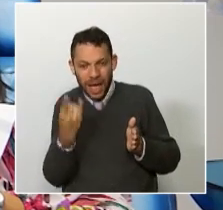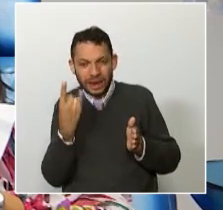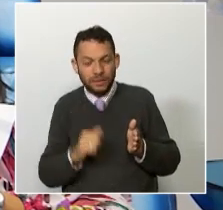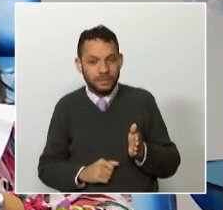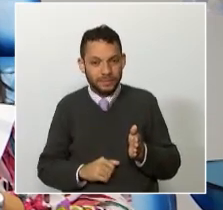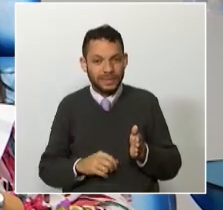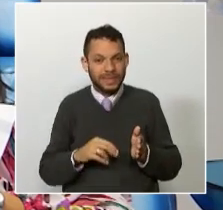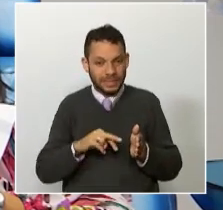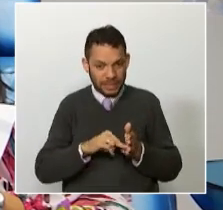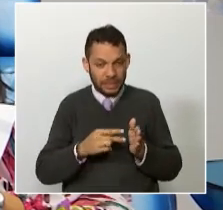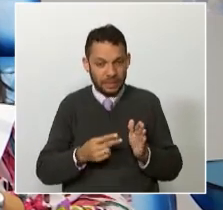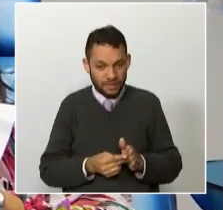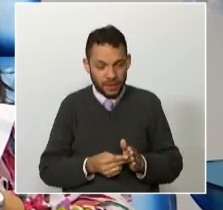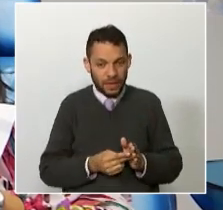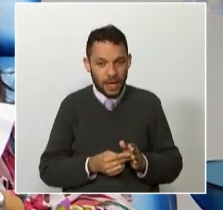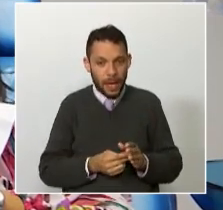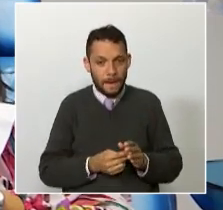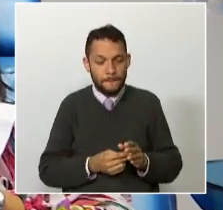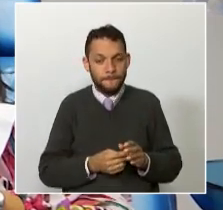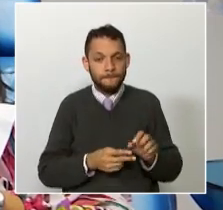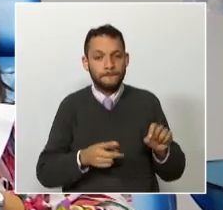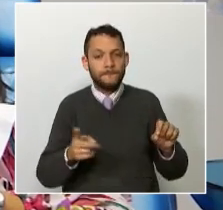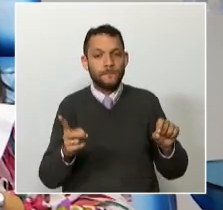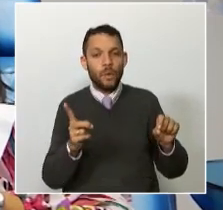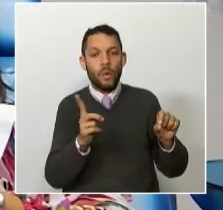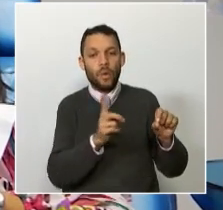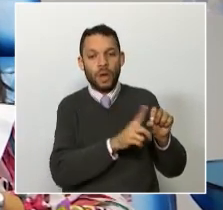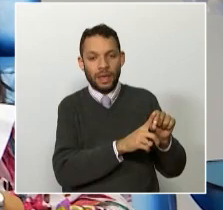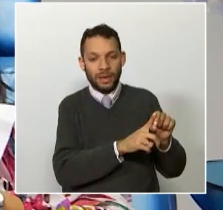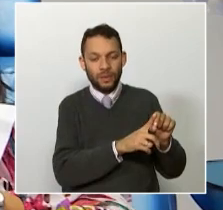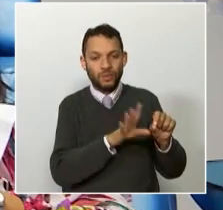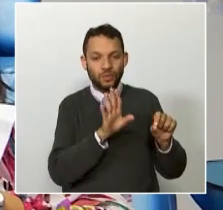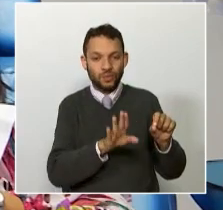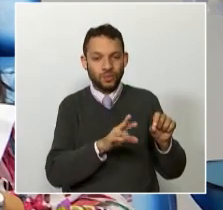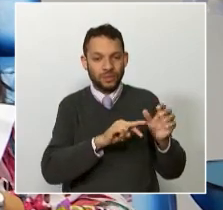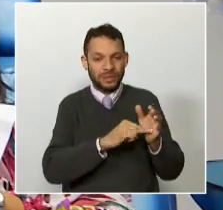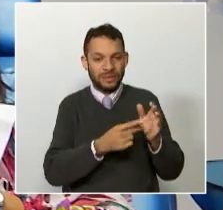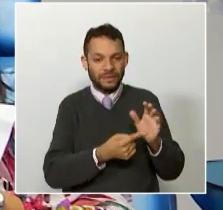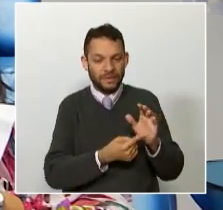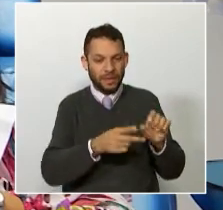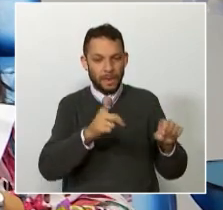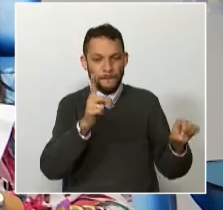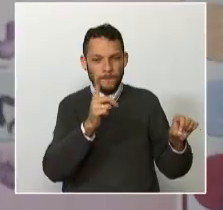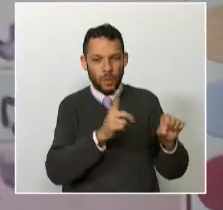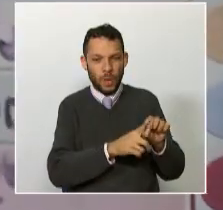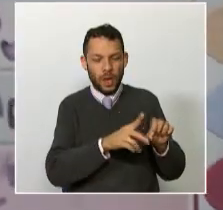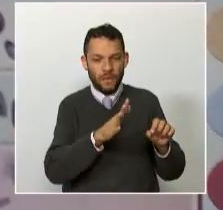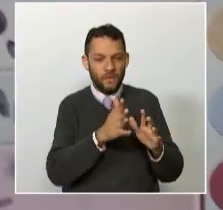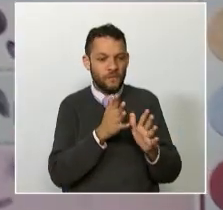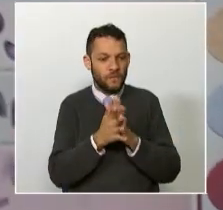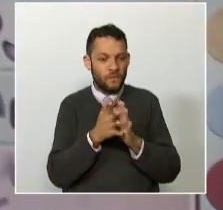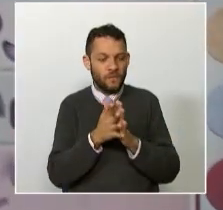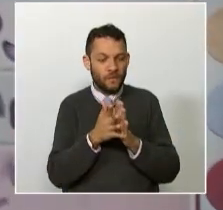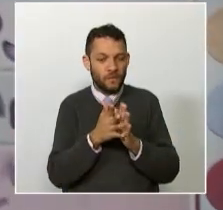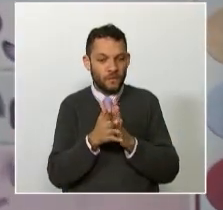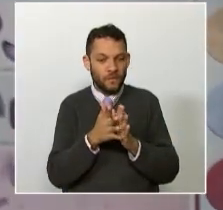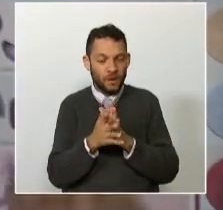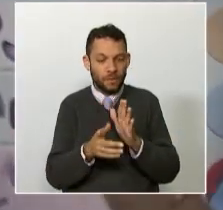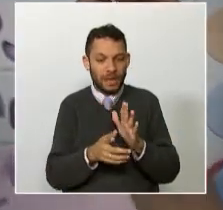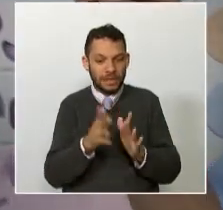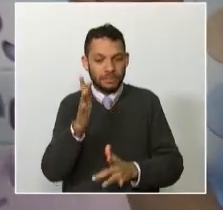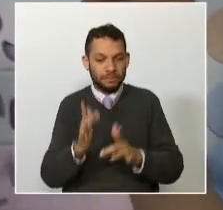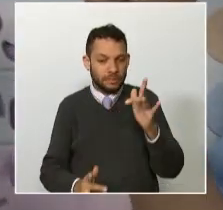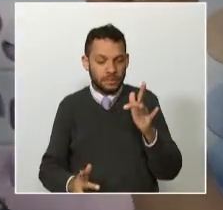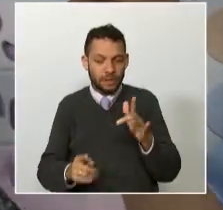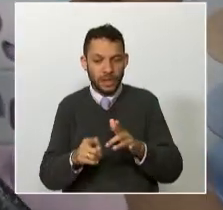ese bloqueo energético que no permite que fluya bien la información. Es eso, entonces son cada